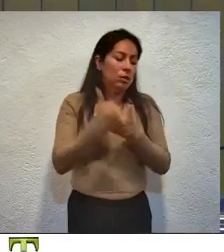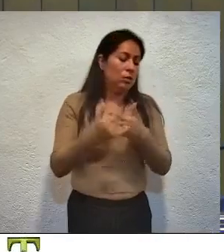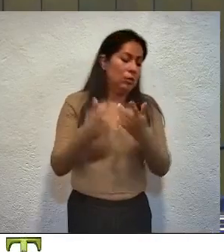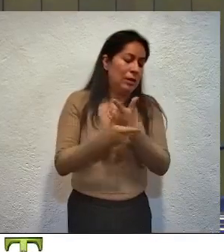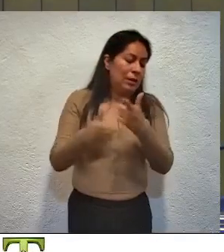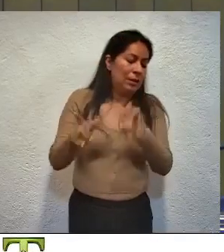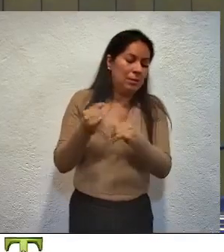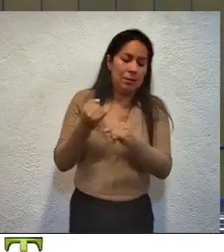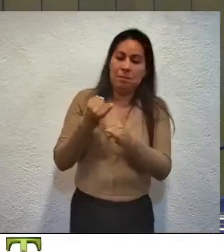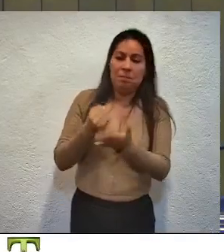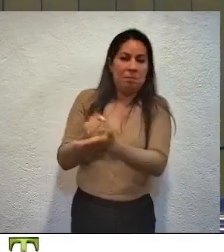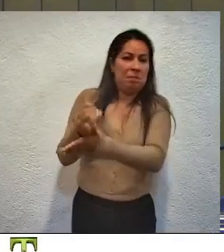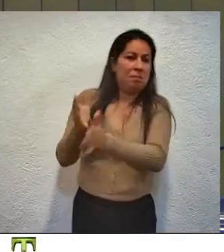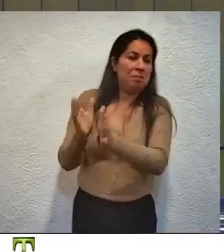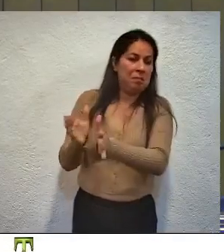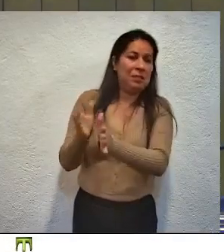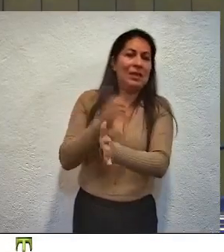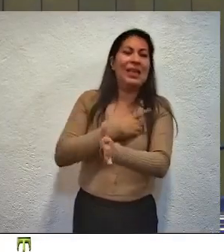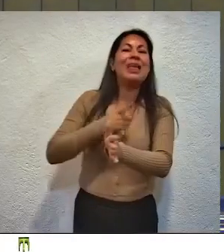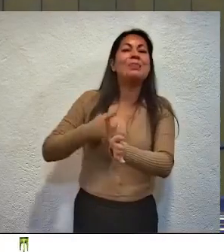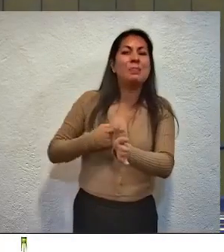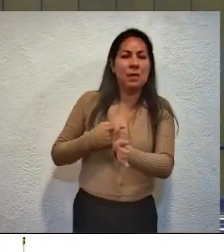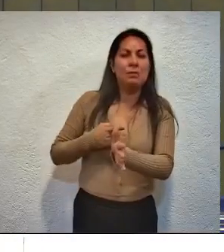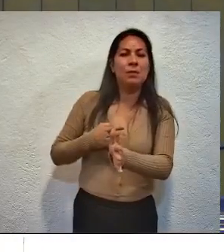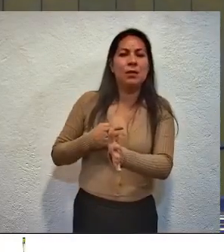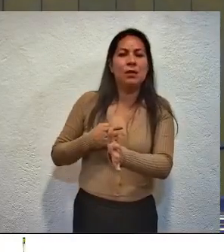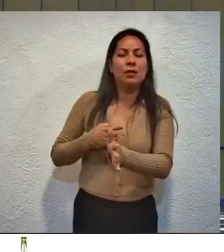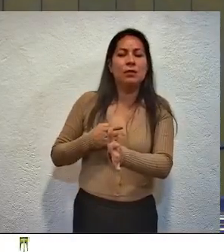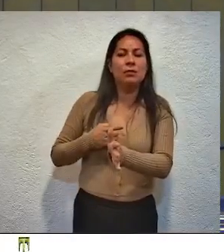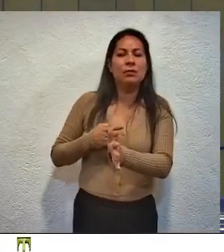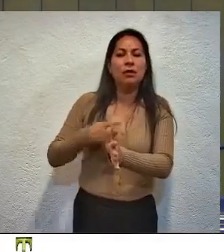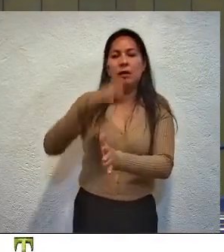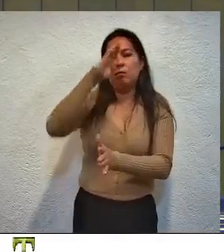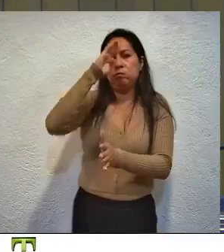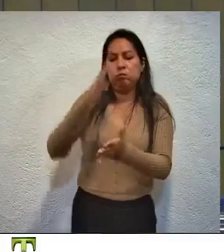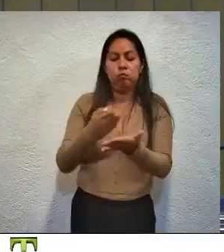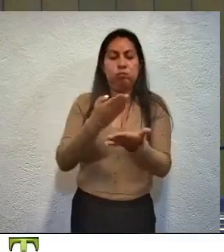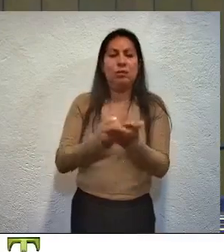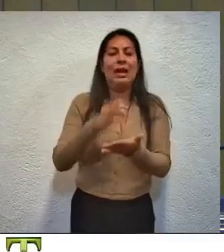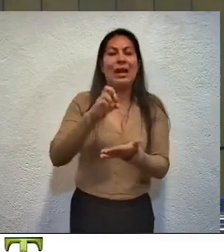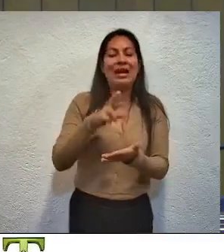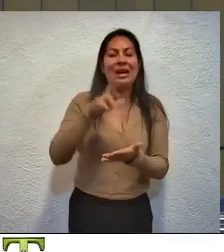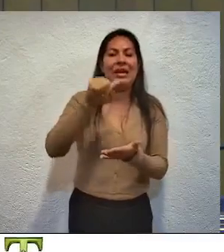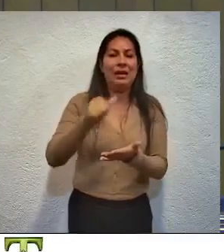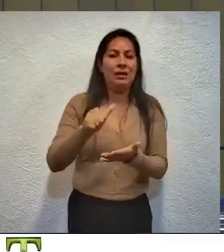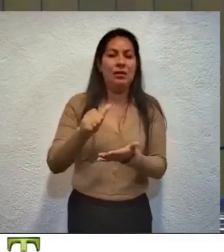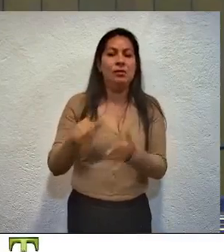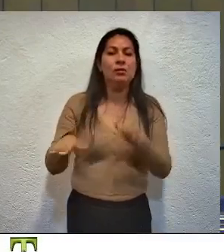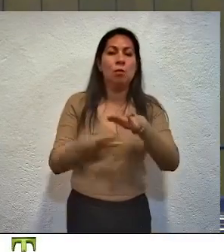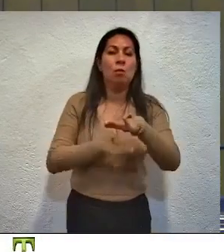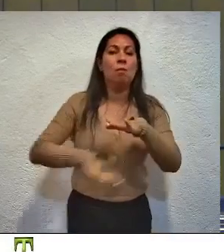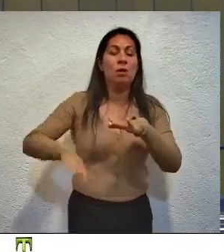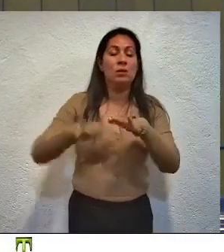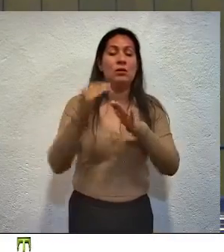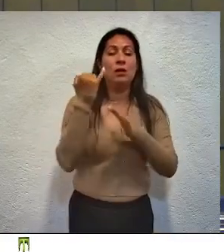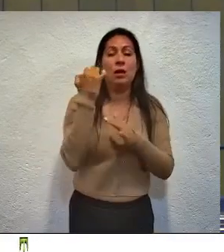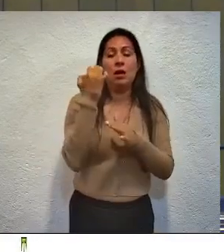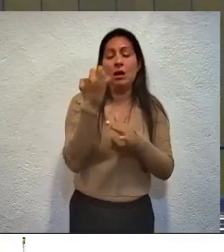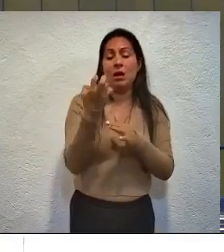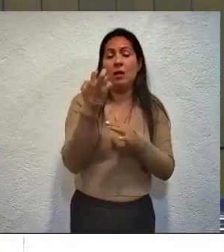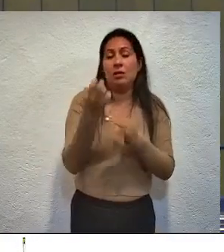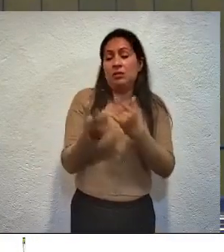libre determinación, debe de ser puesto a consideración en el AMCRA. Con base en ese principio a la libre